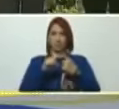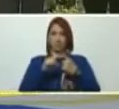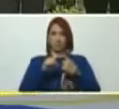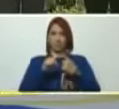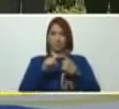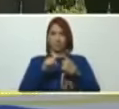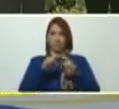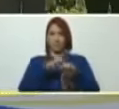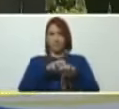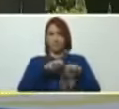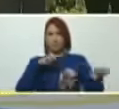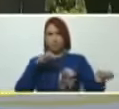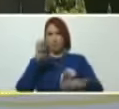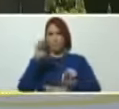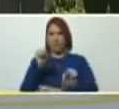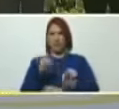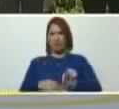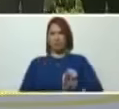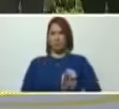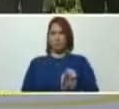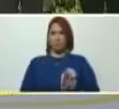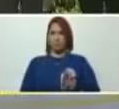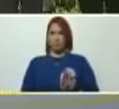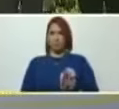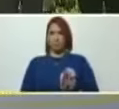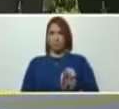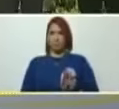la mayoría de petare,